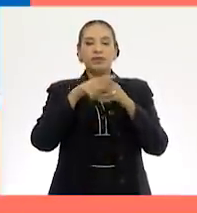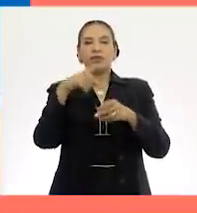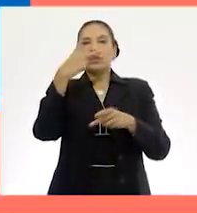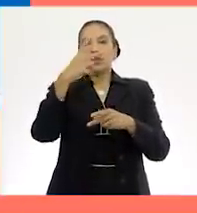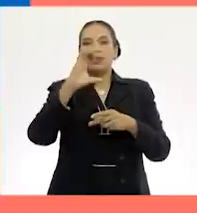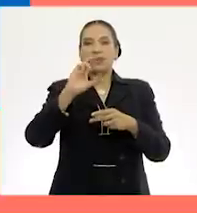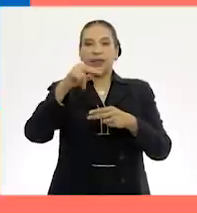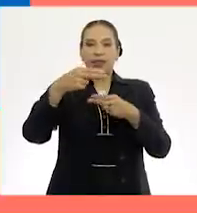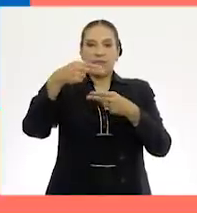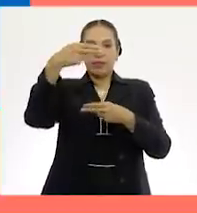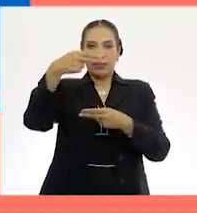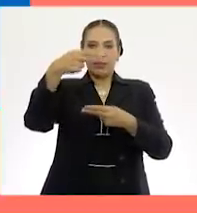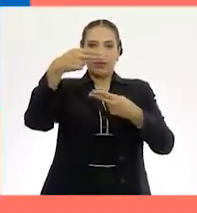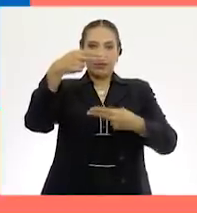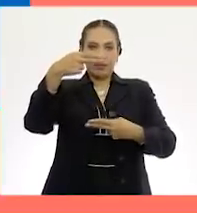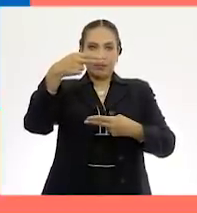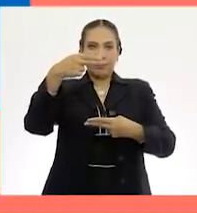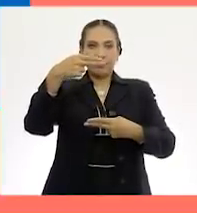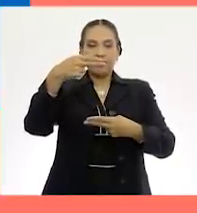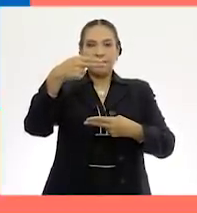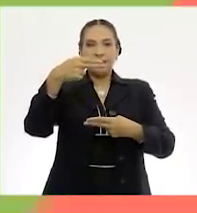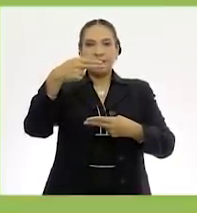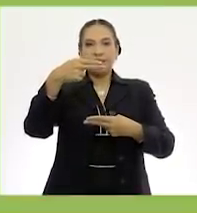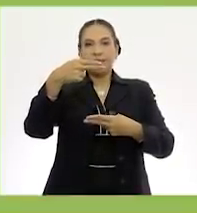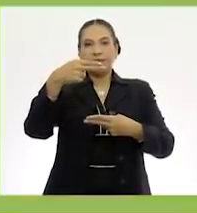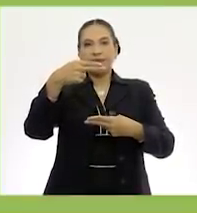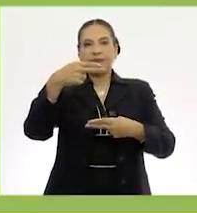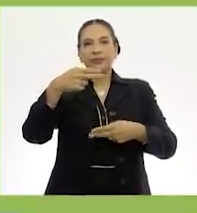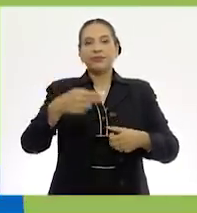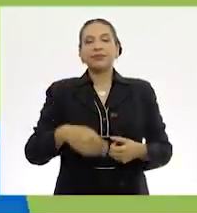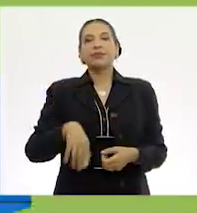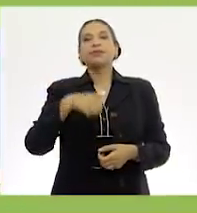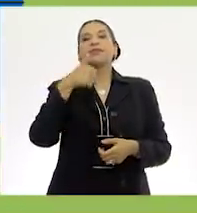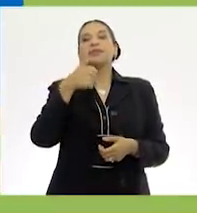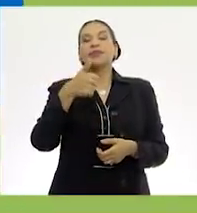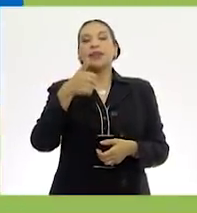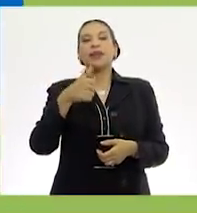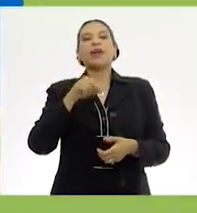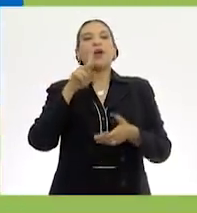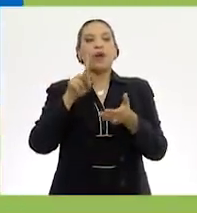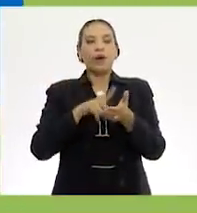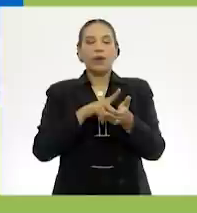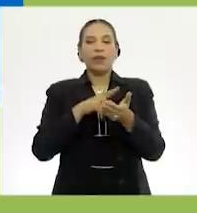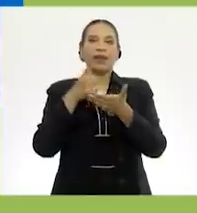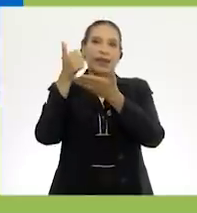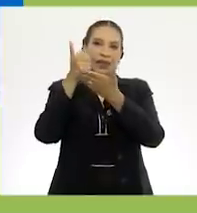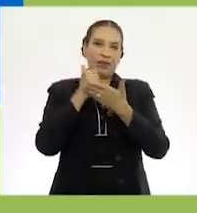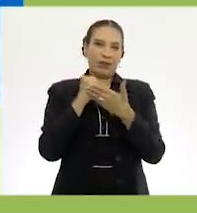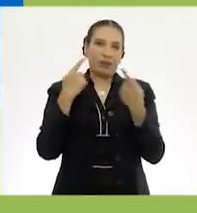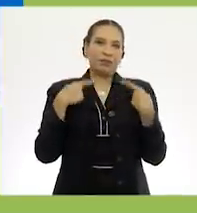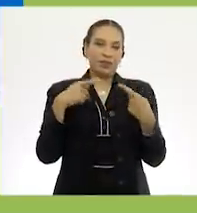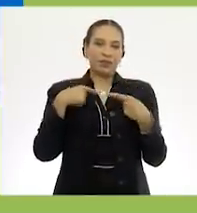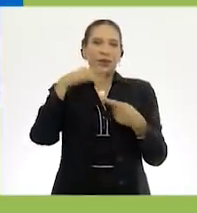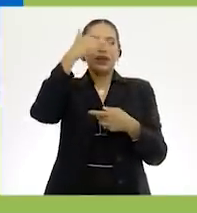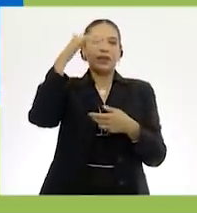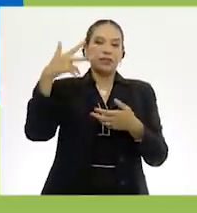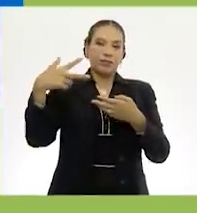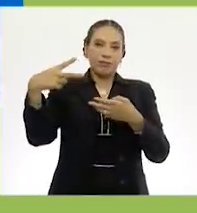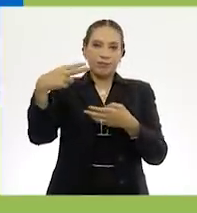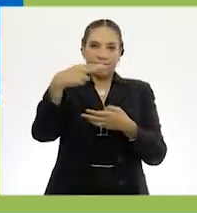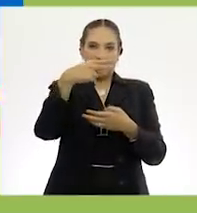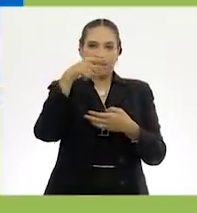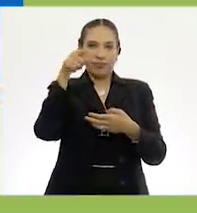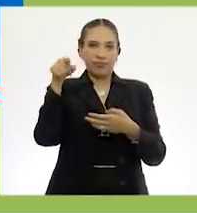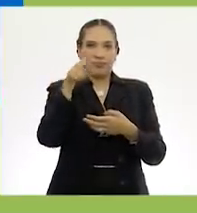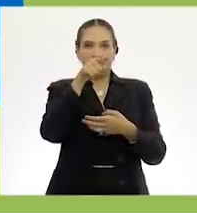2 centímetros de alto arriba y abajo. 6. Nuevamente pide ayuda a un adulto para recortar